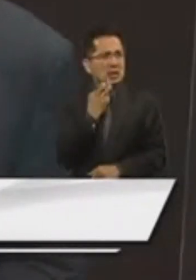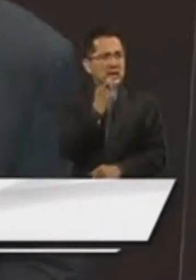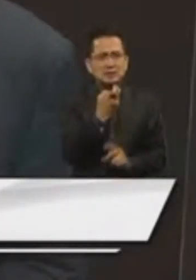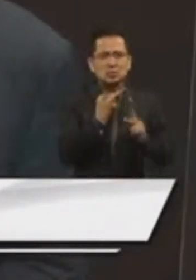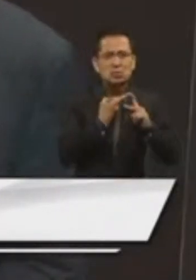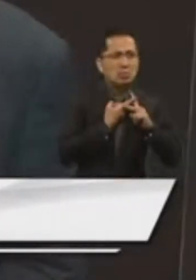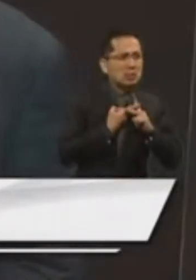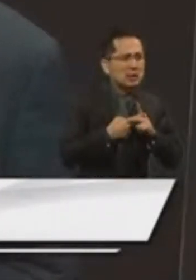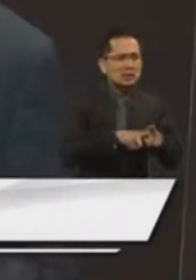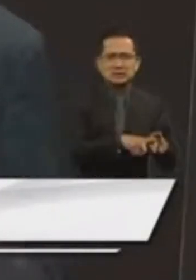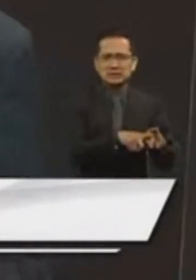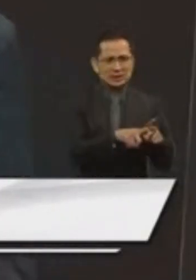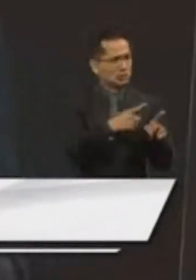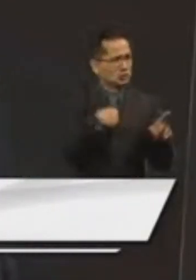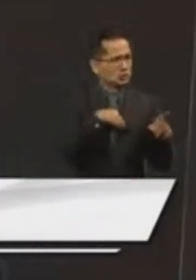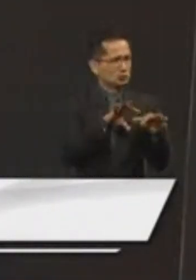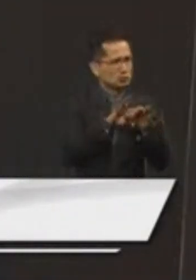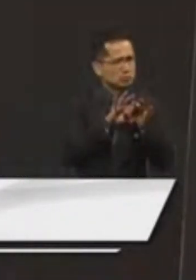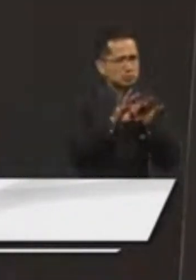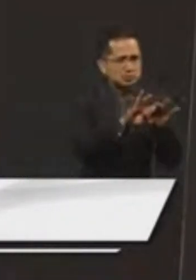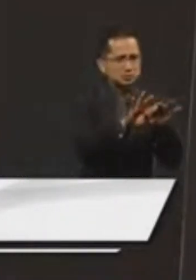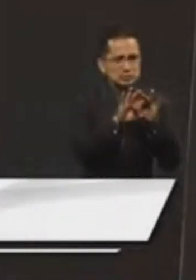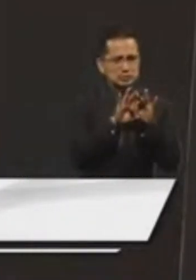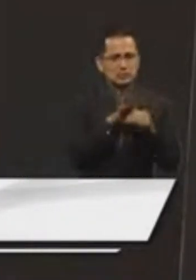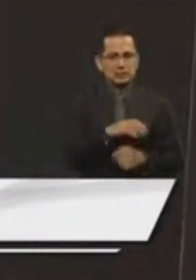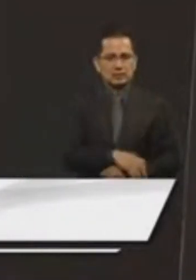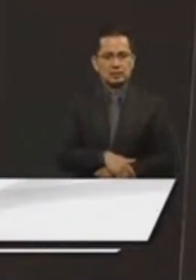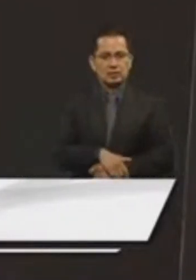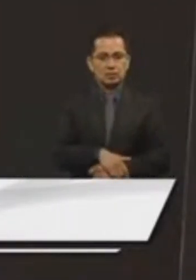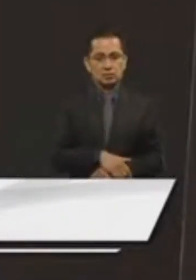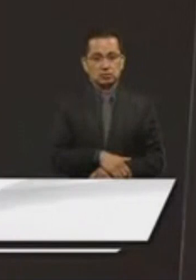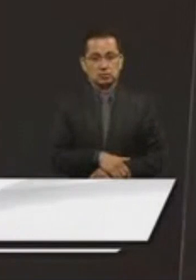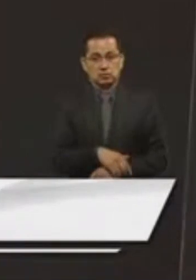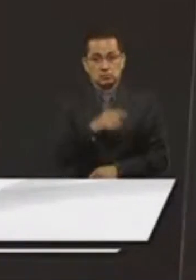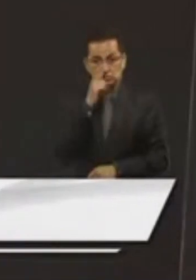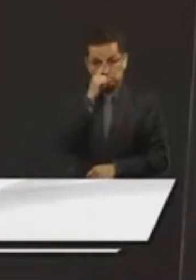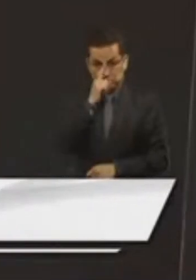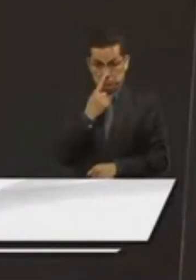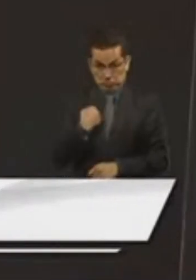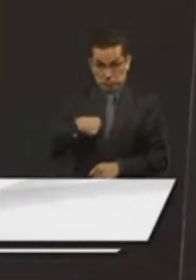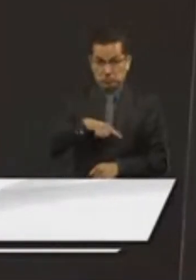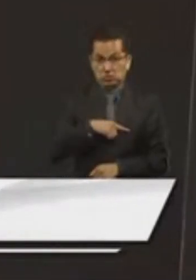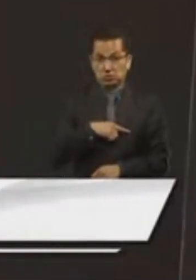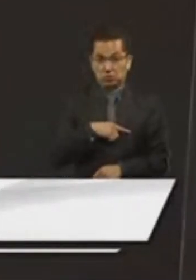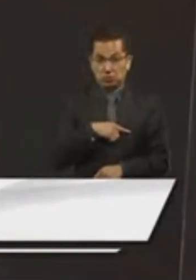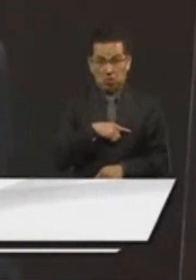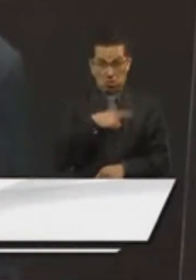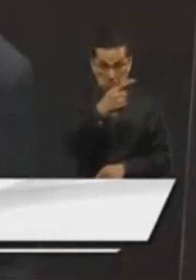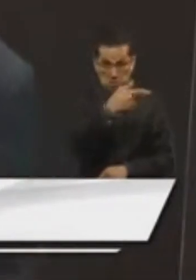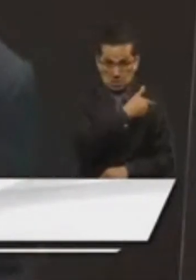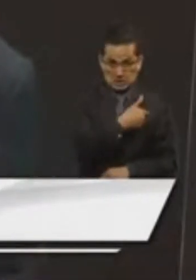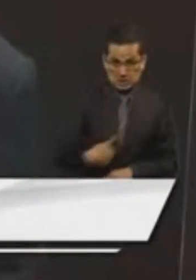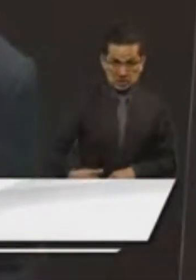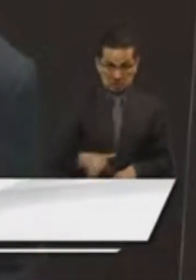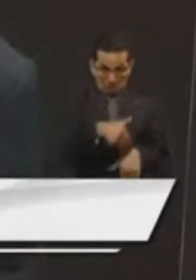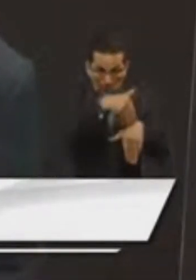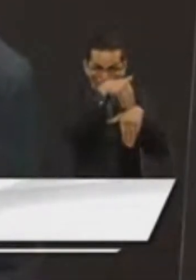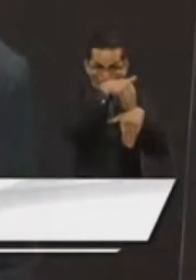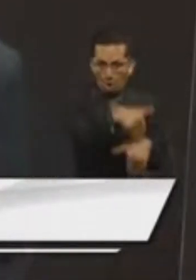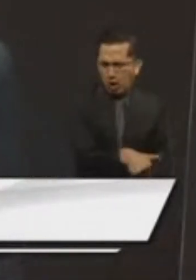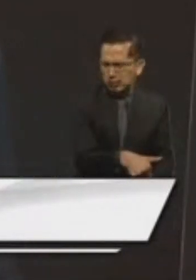rechazo que haya una obediencia ciega. Porque las